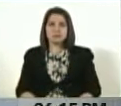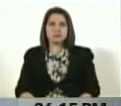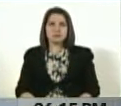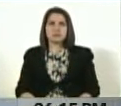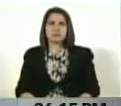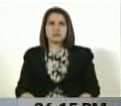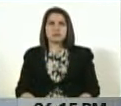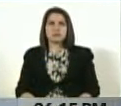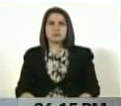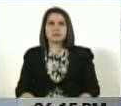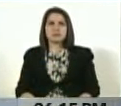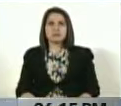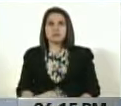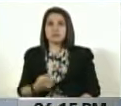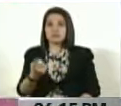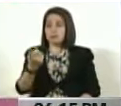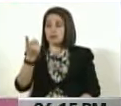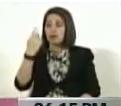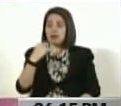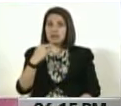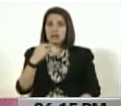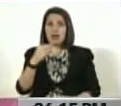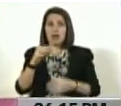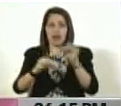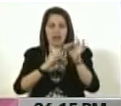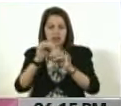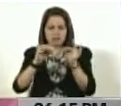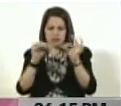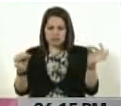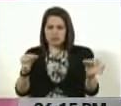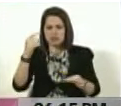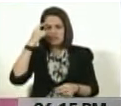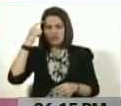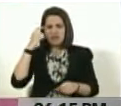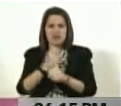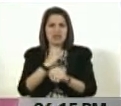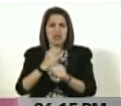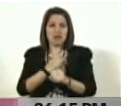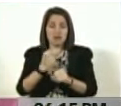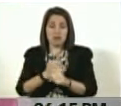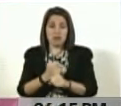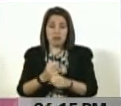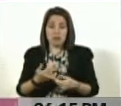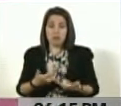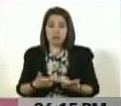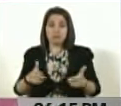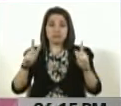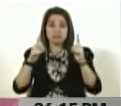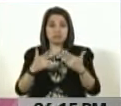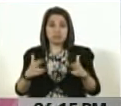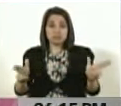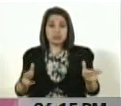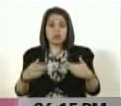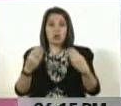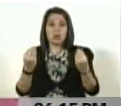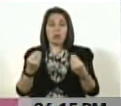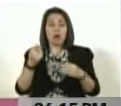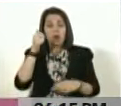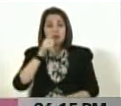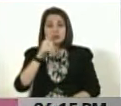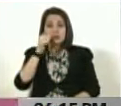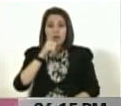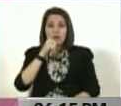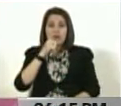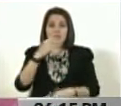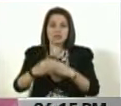Mira, nosotros exactamente ayer amarramos ahí con los compañeros de Saber y Trabajo y vamos a abrir la posibilidad de que los sábados